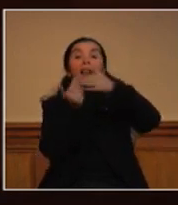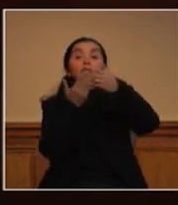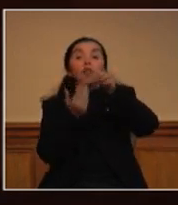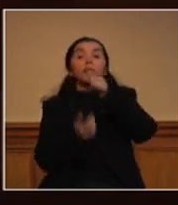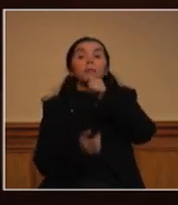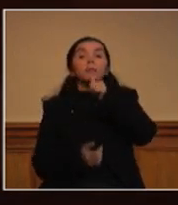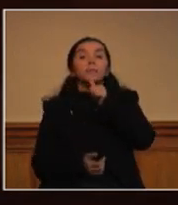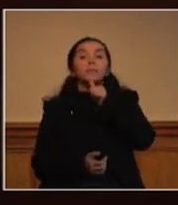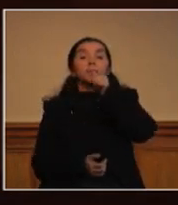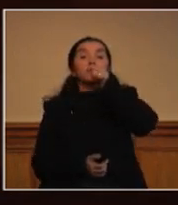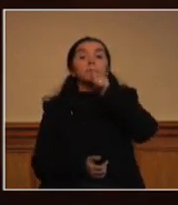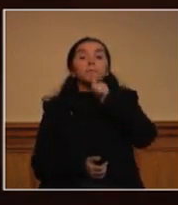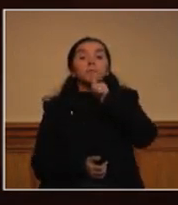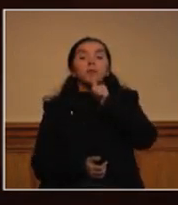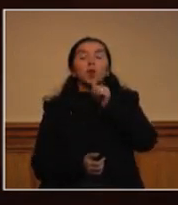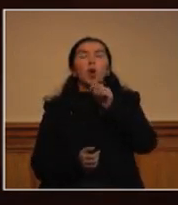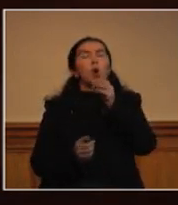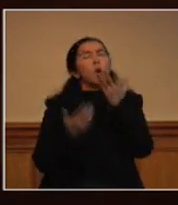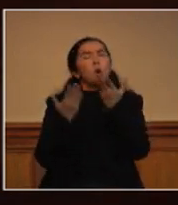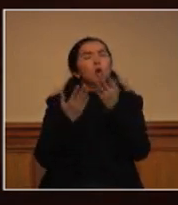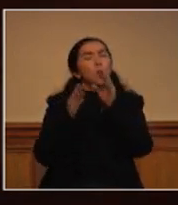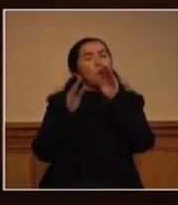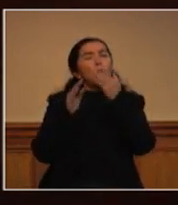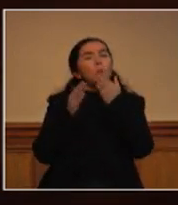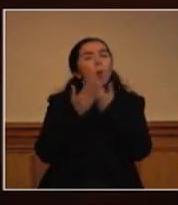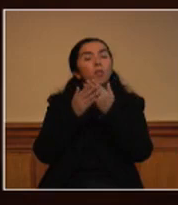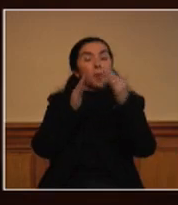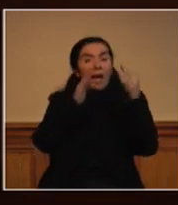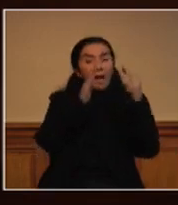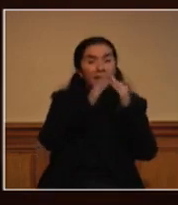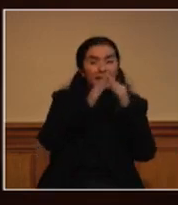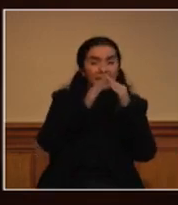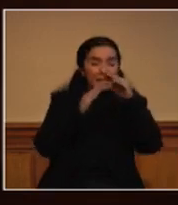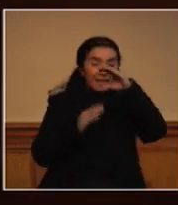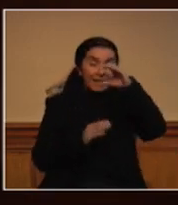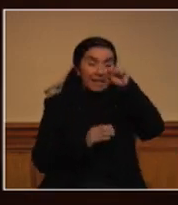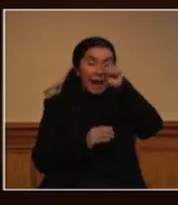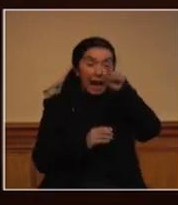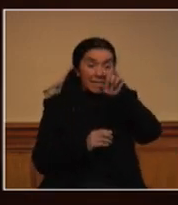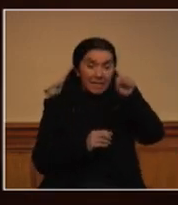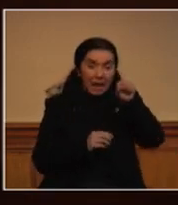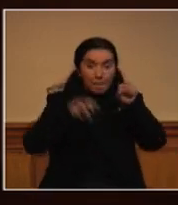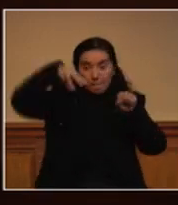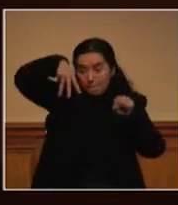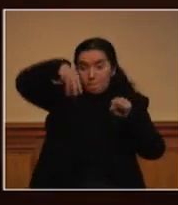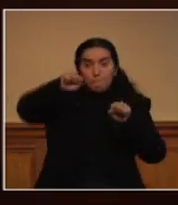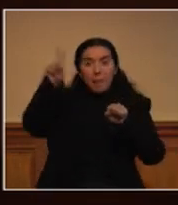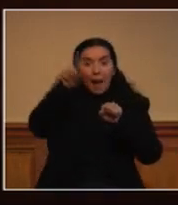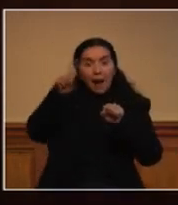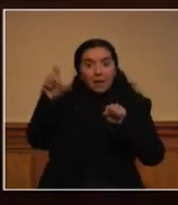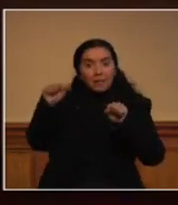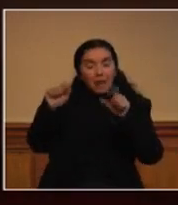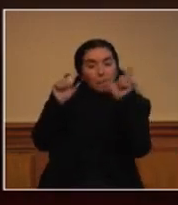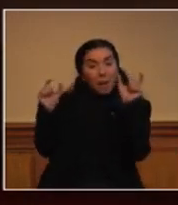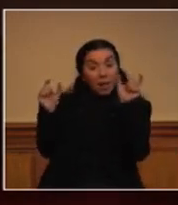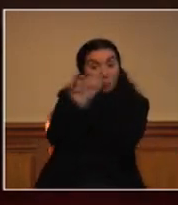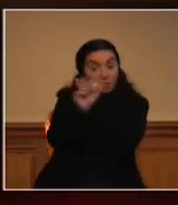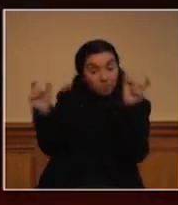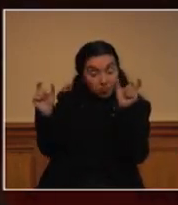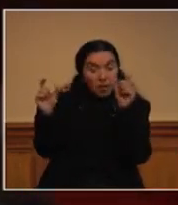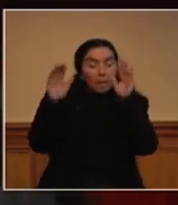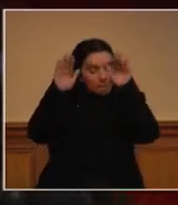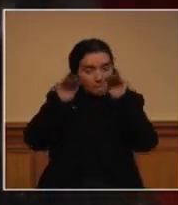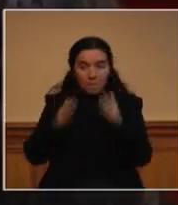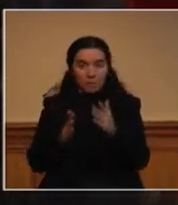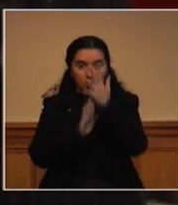realiza. Es como cuando uno cambia una casa por masa y ya es otra palabra. En las señas pasa lo mismo. Y